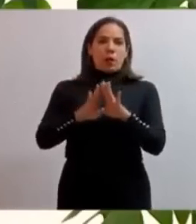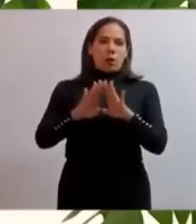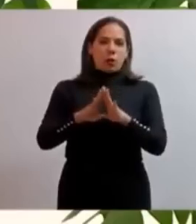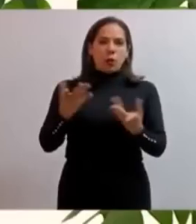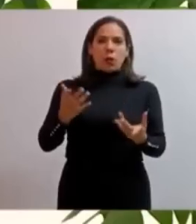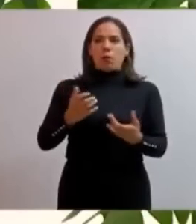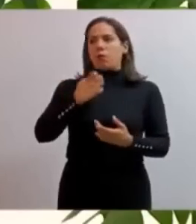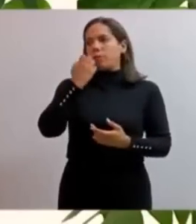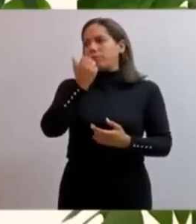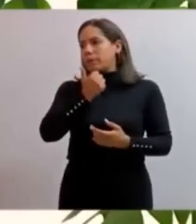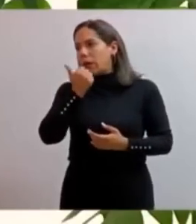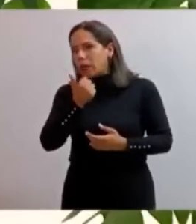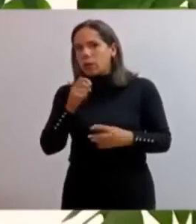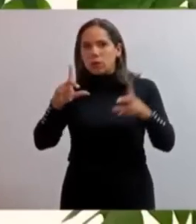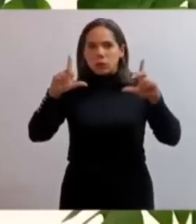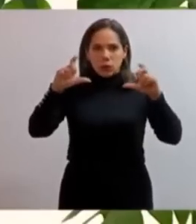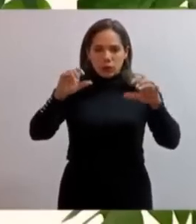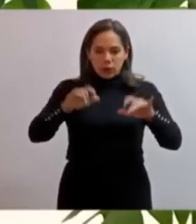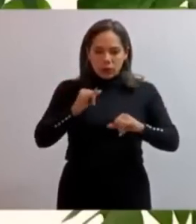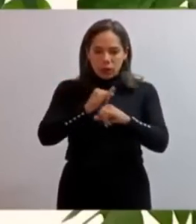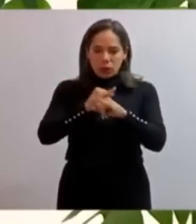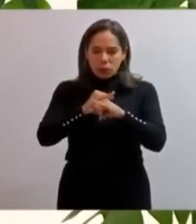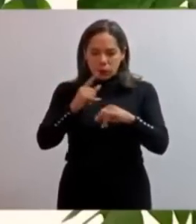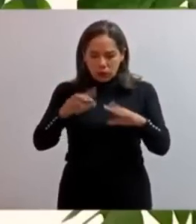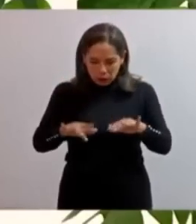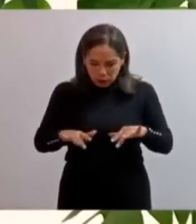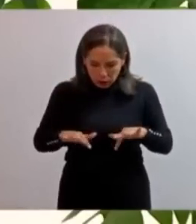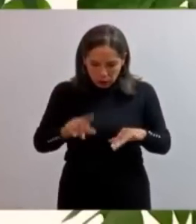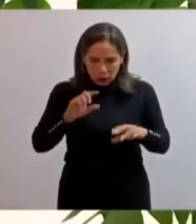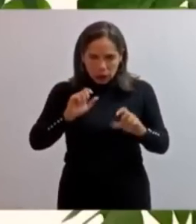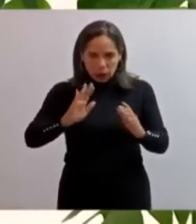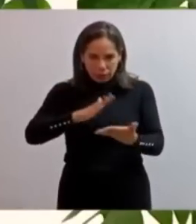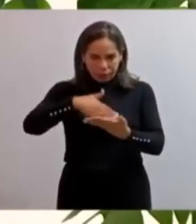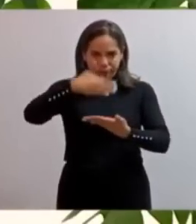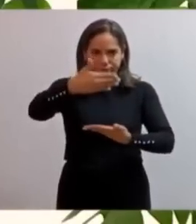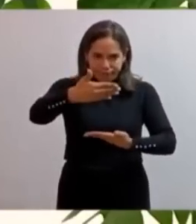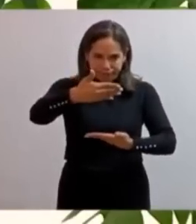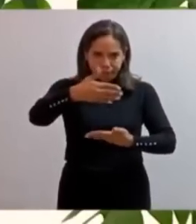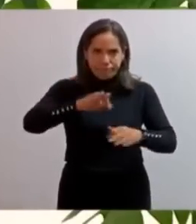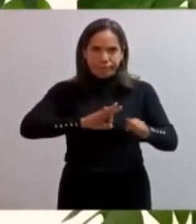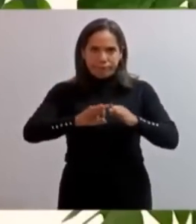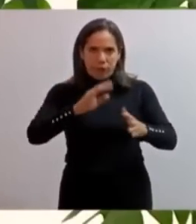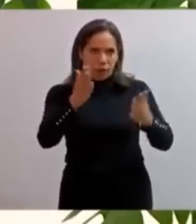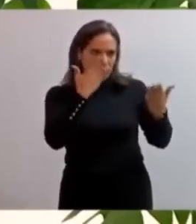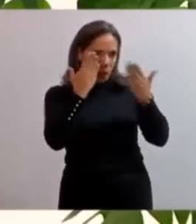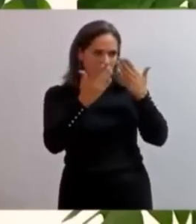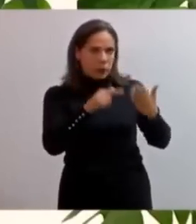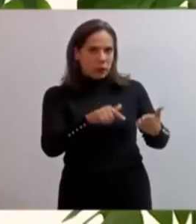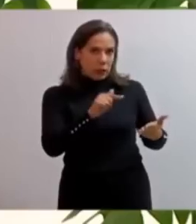joven estudiando a través de la televisión o a través de cualquier otro medio, y